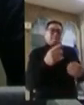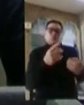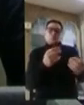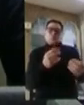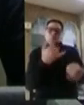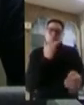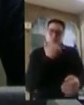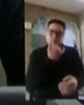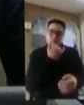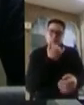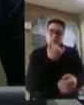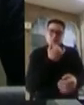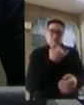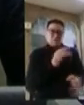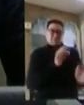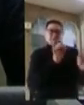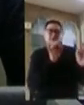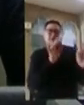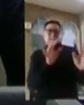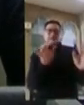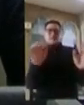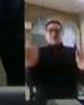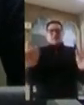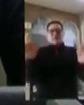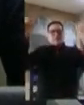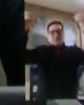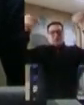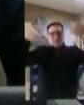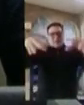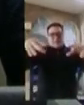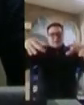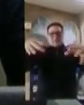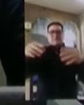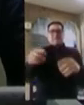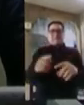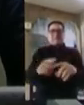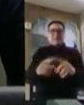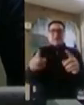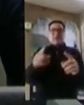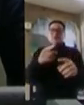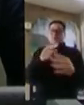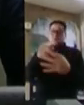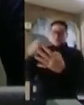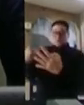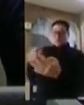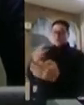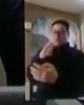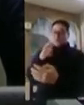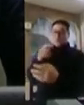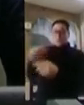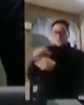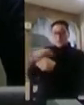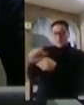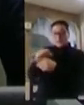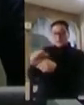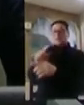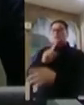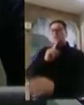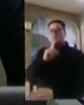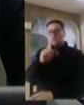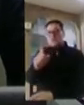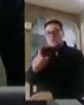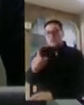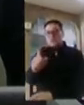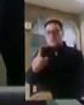luz para que sus obras sean reprendidas. Mas el que practica la verdad viene a la luz para que sea